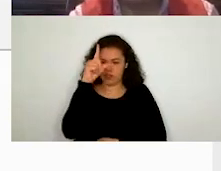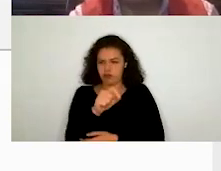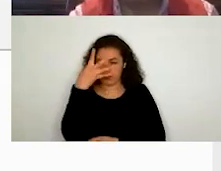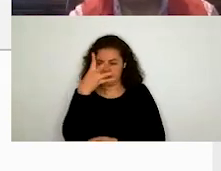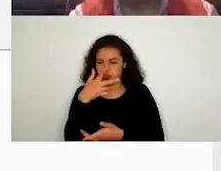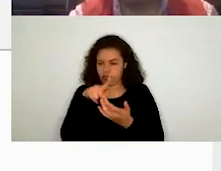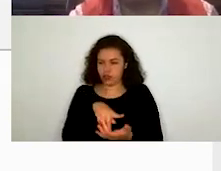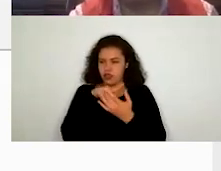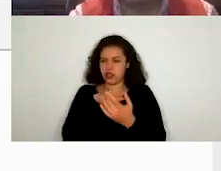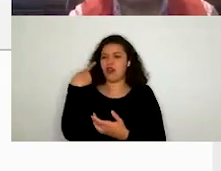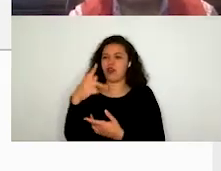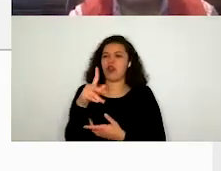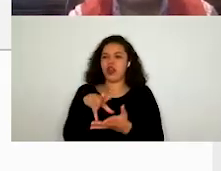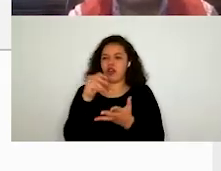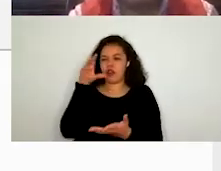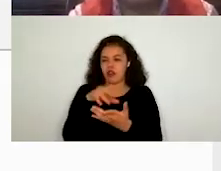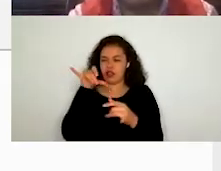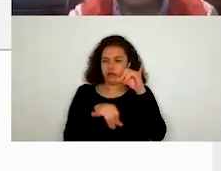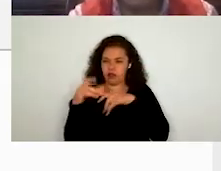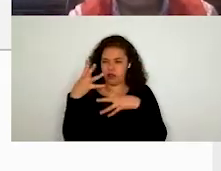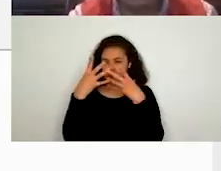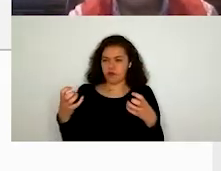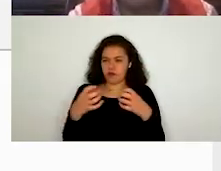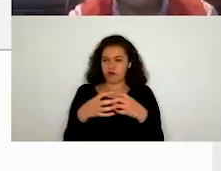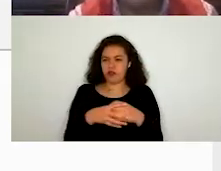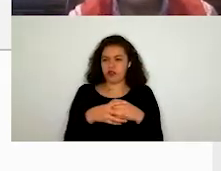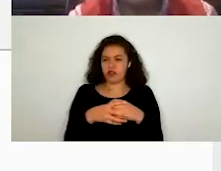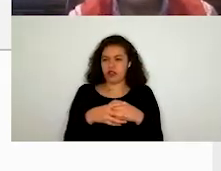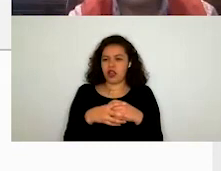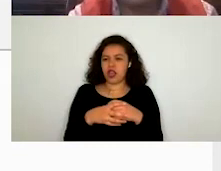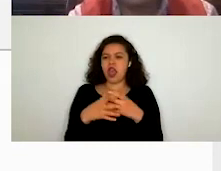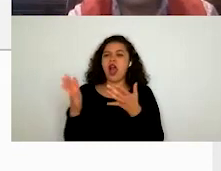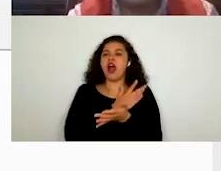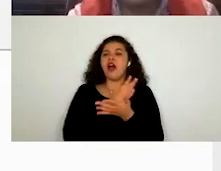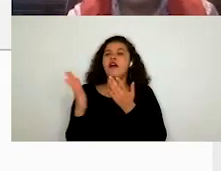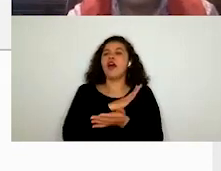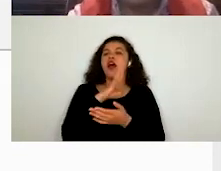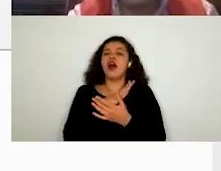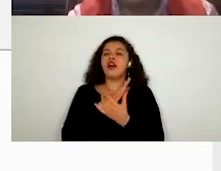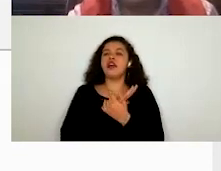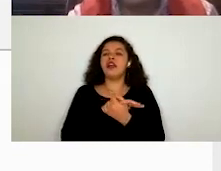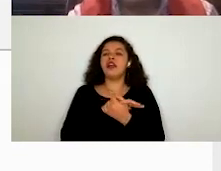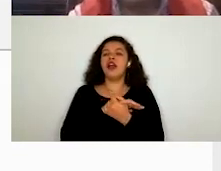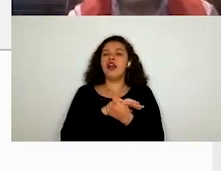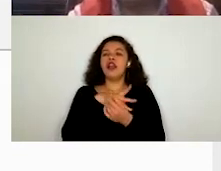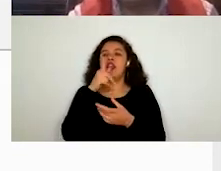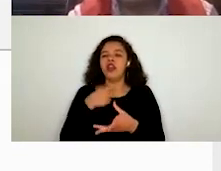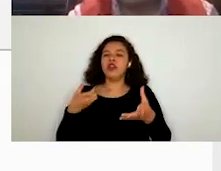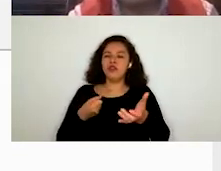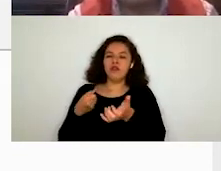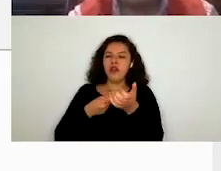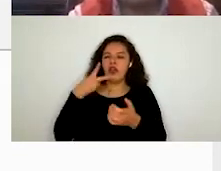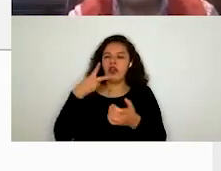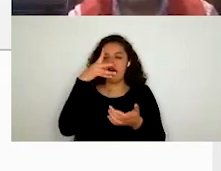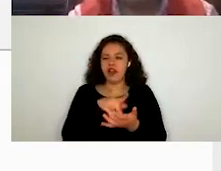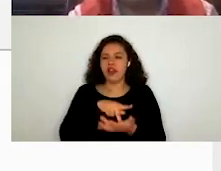agente extinguidor es polvo químico seco. Pero además contamos con 2 extintores de 2 kilogramos también de polvo